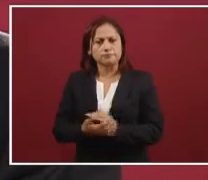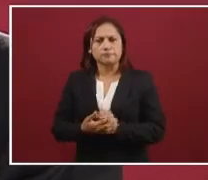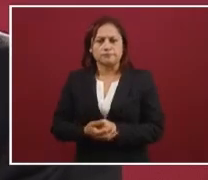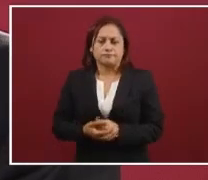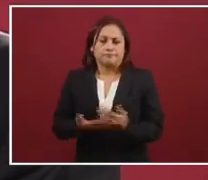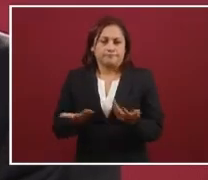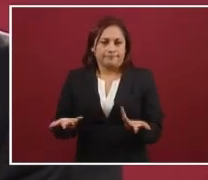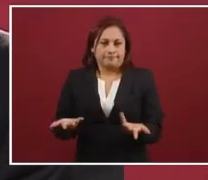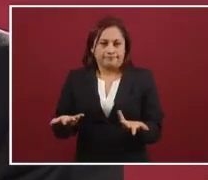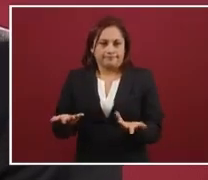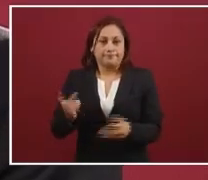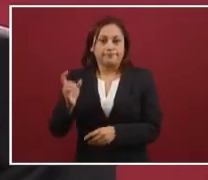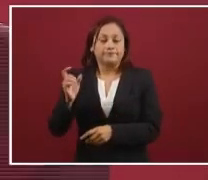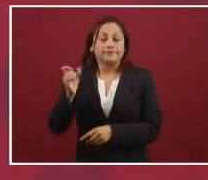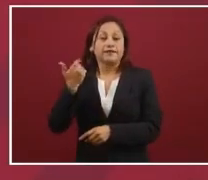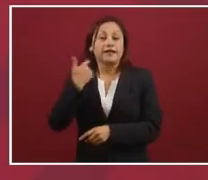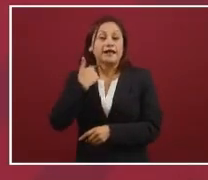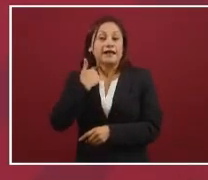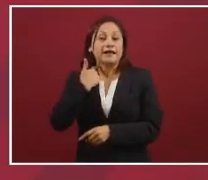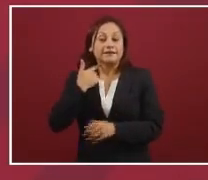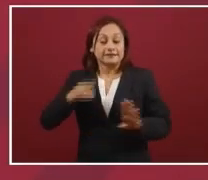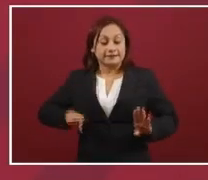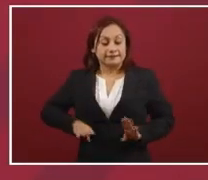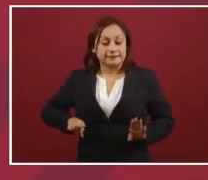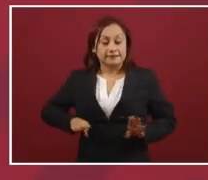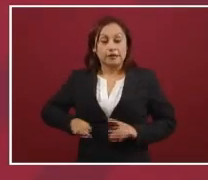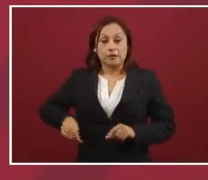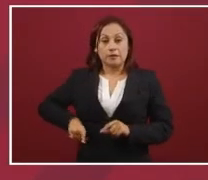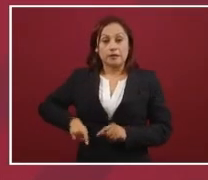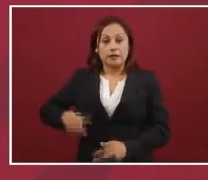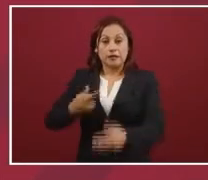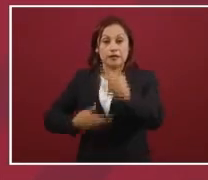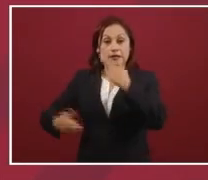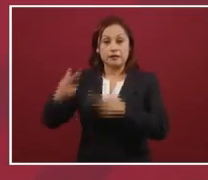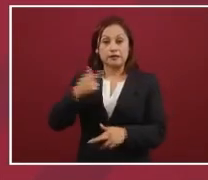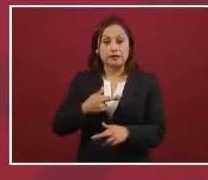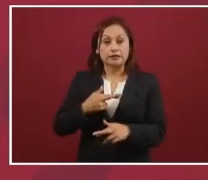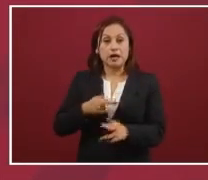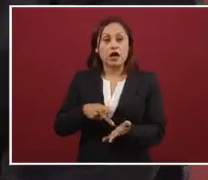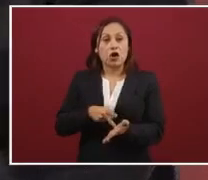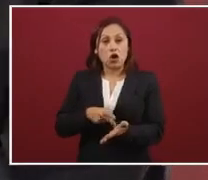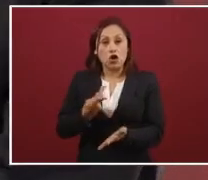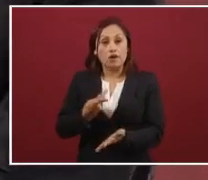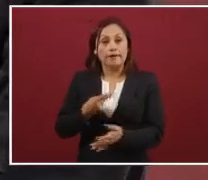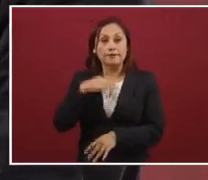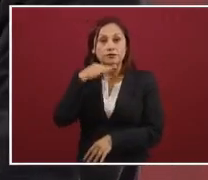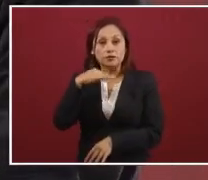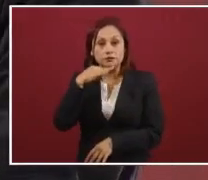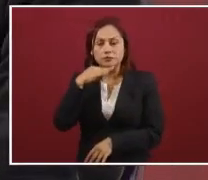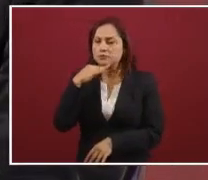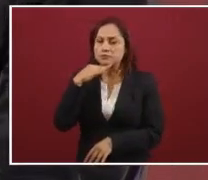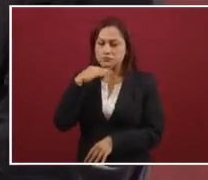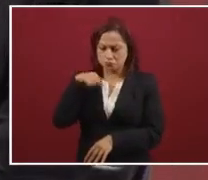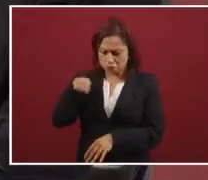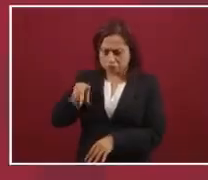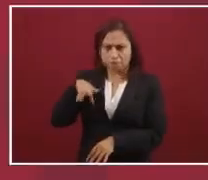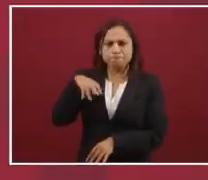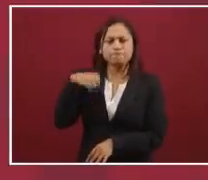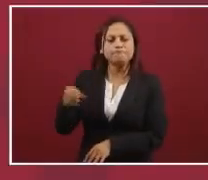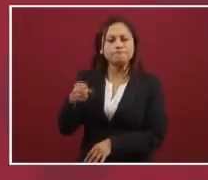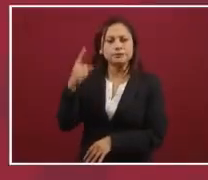regresar a que no sea delito grave la corrupción. Por ejemplo, algo que